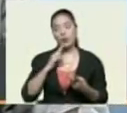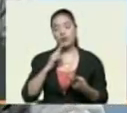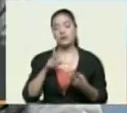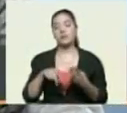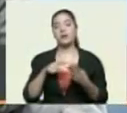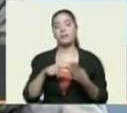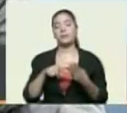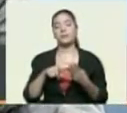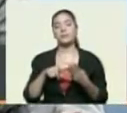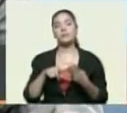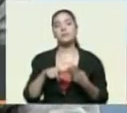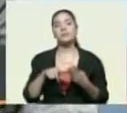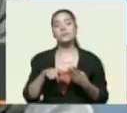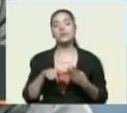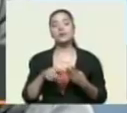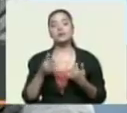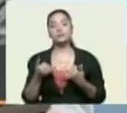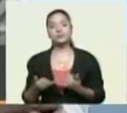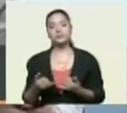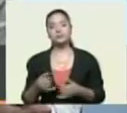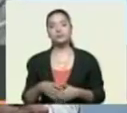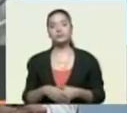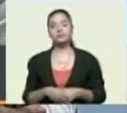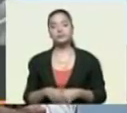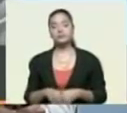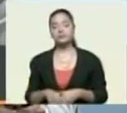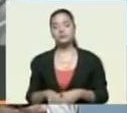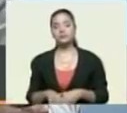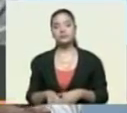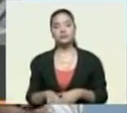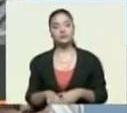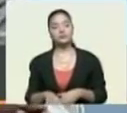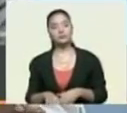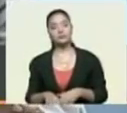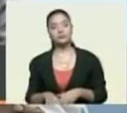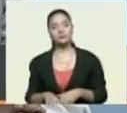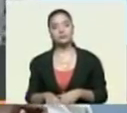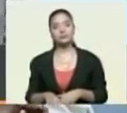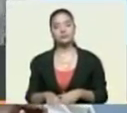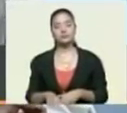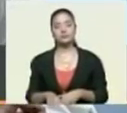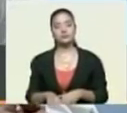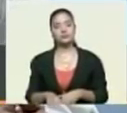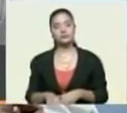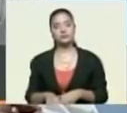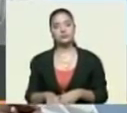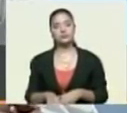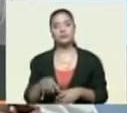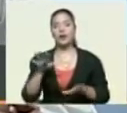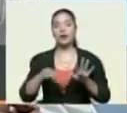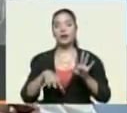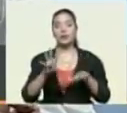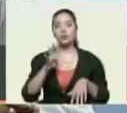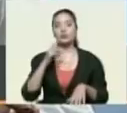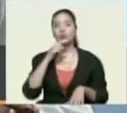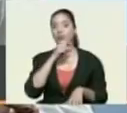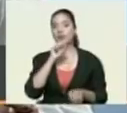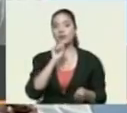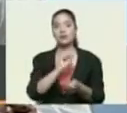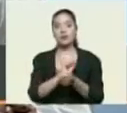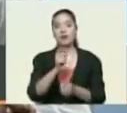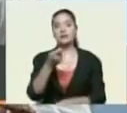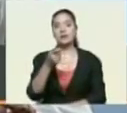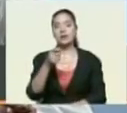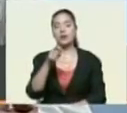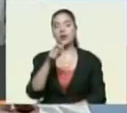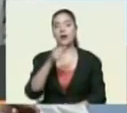de mencionar entre Bolívar y Carabobo, ahora Miranda. El 14 de octubre fueron detenidos en Charallave